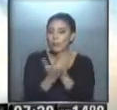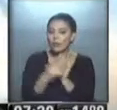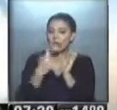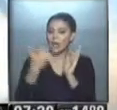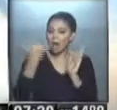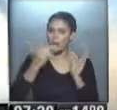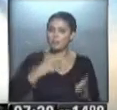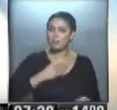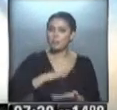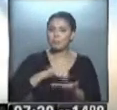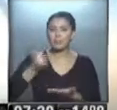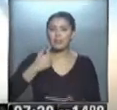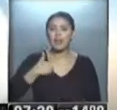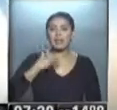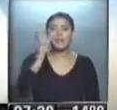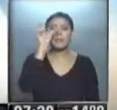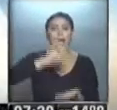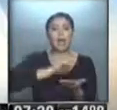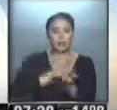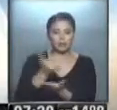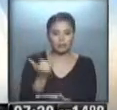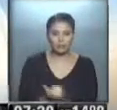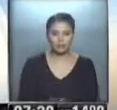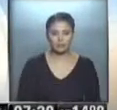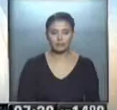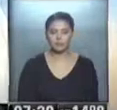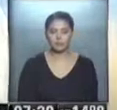Patria Argentina, un país con derechos.